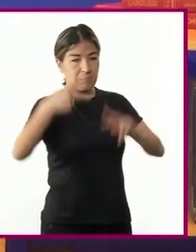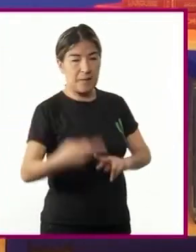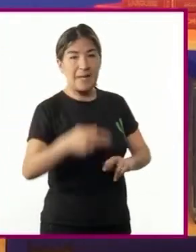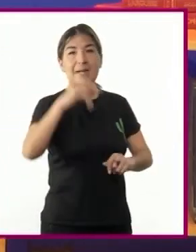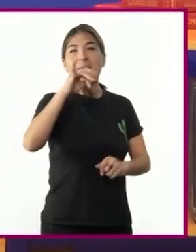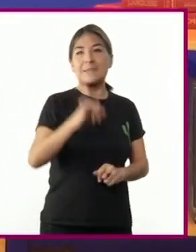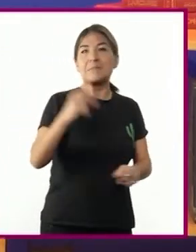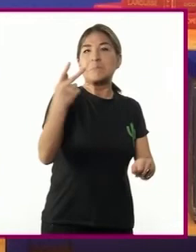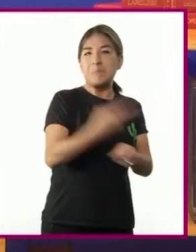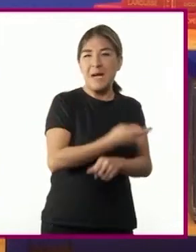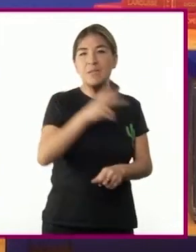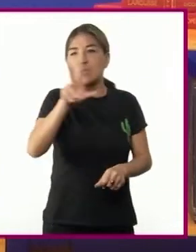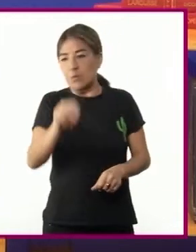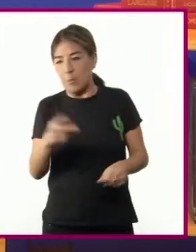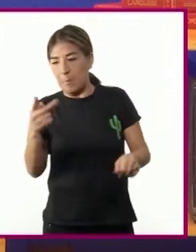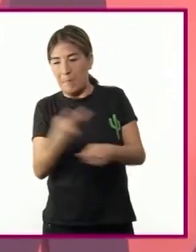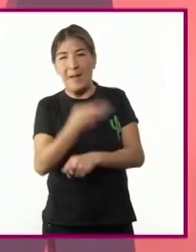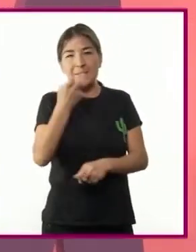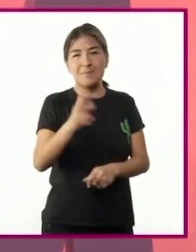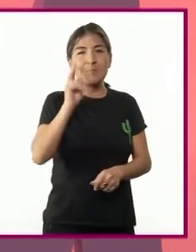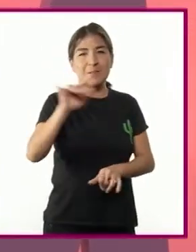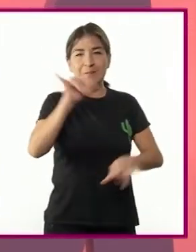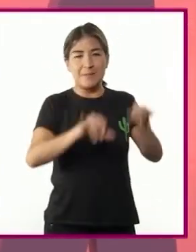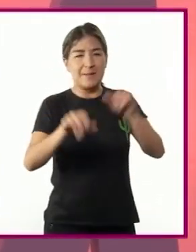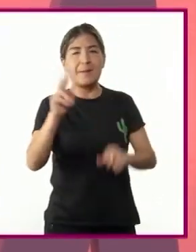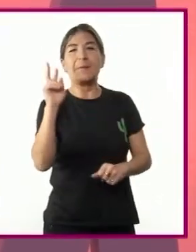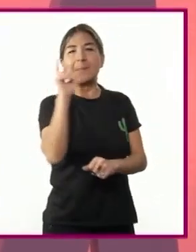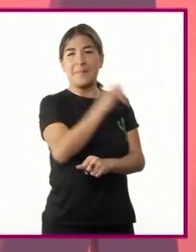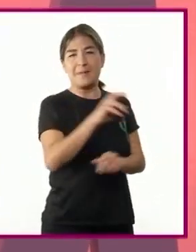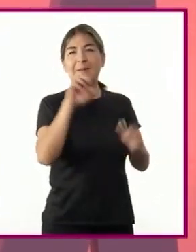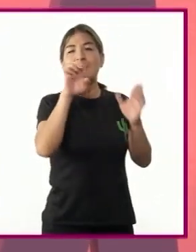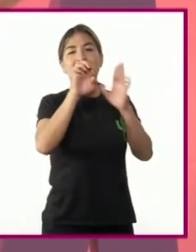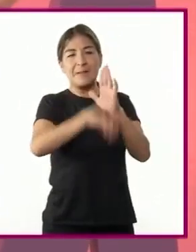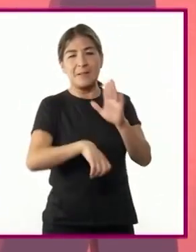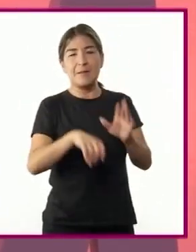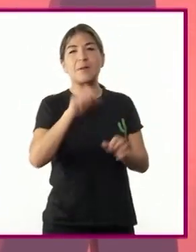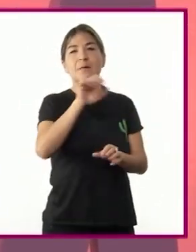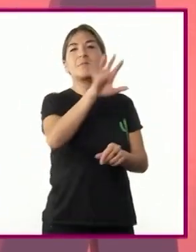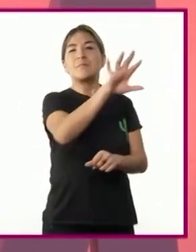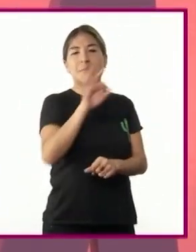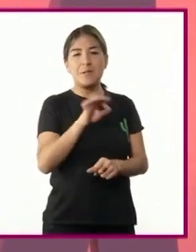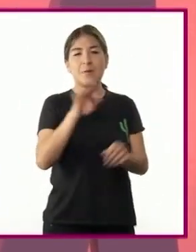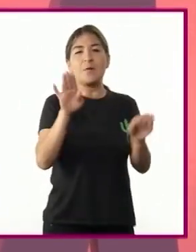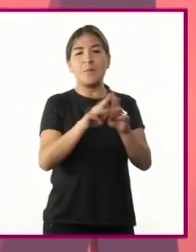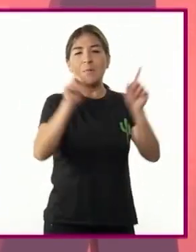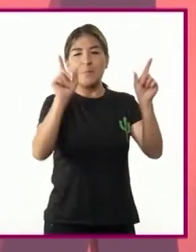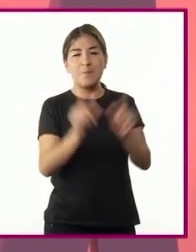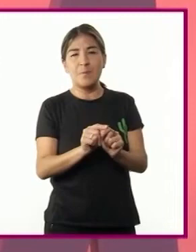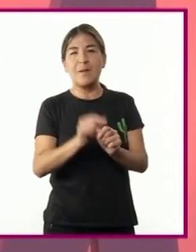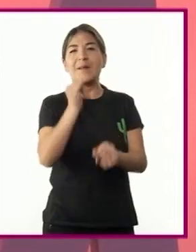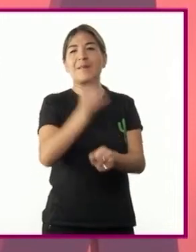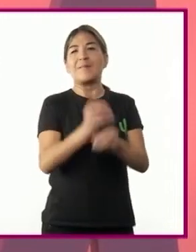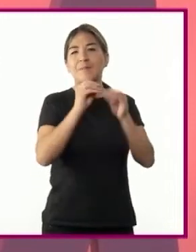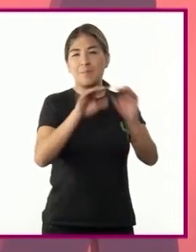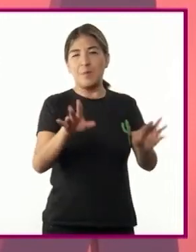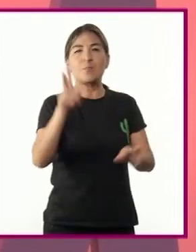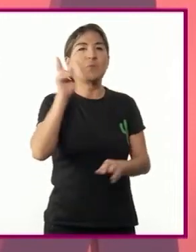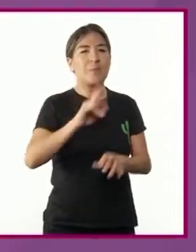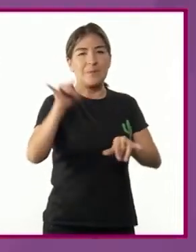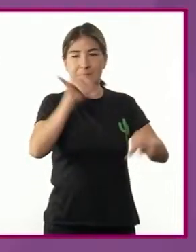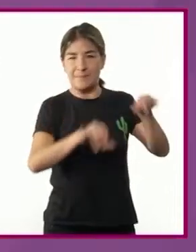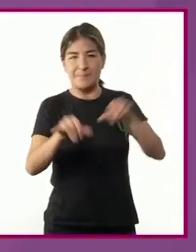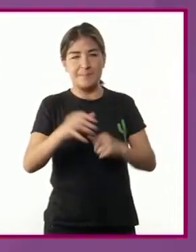o pasó en el experimento. Acompáñame a ver el siguiente ejemplo tomado de las conclusiones de un informe de